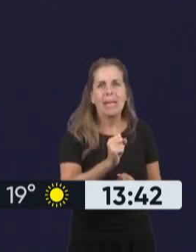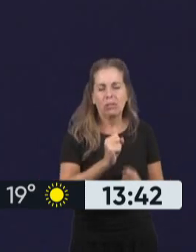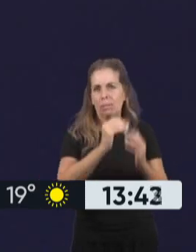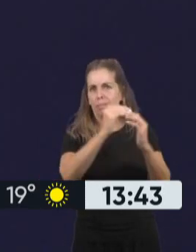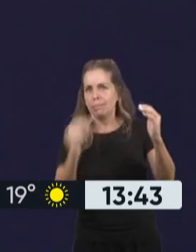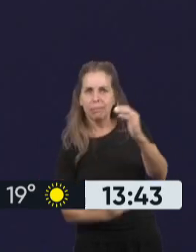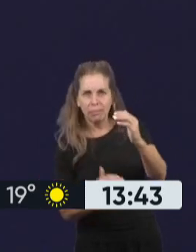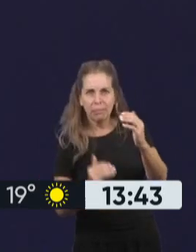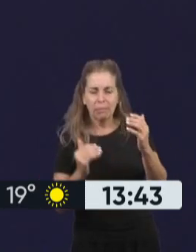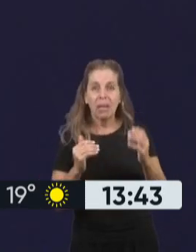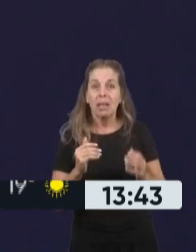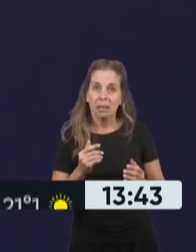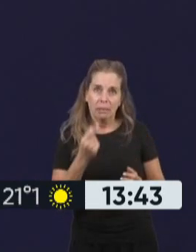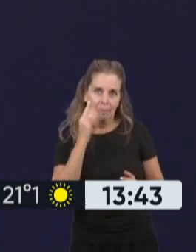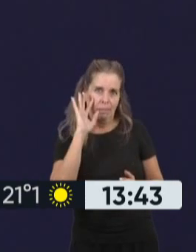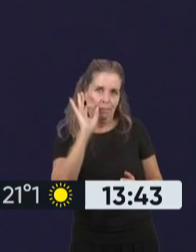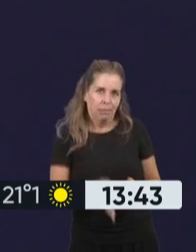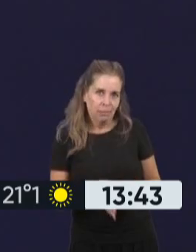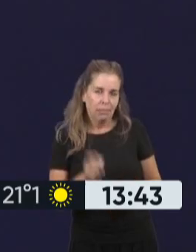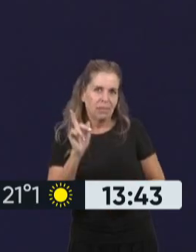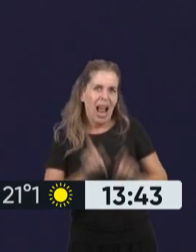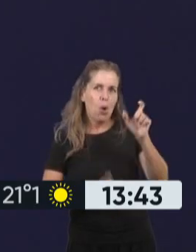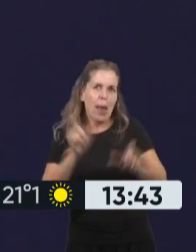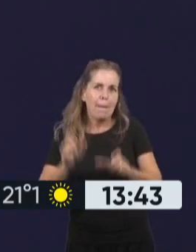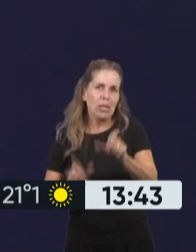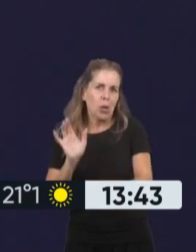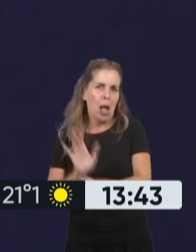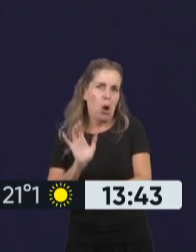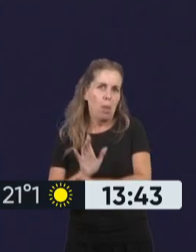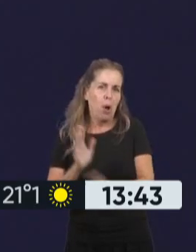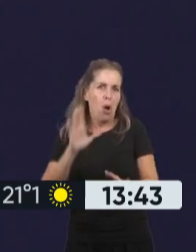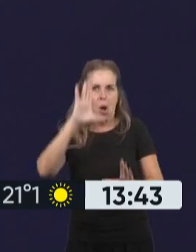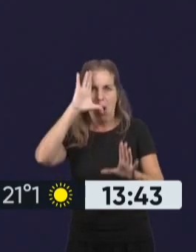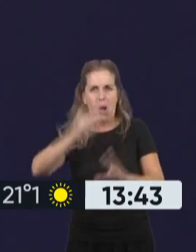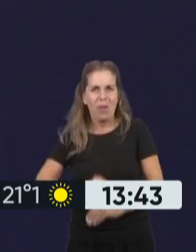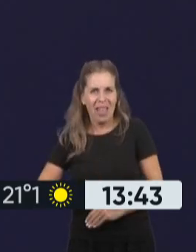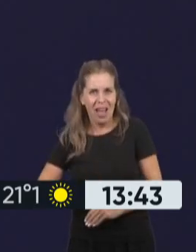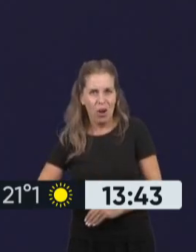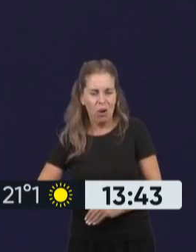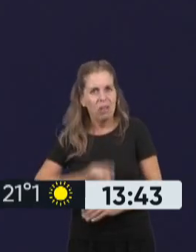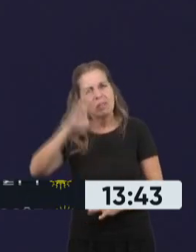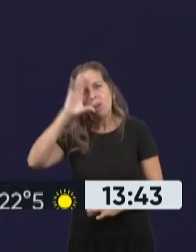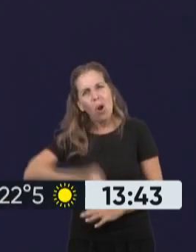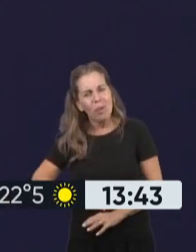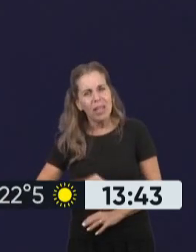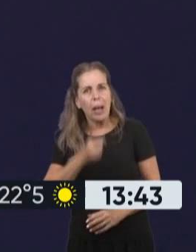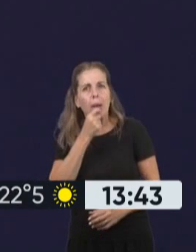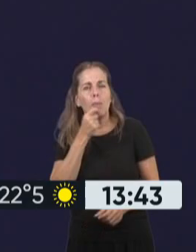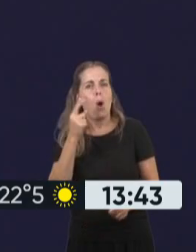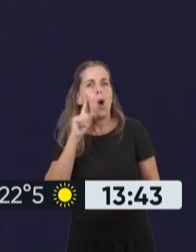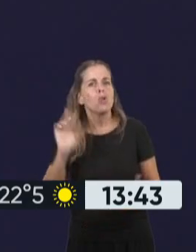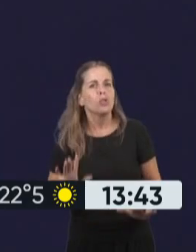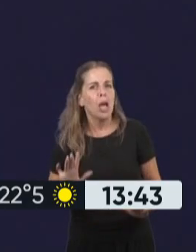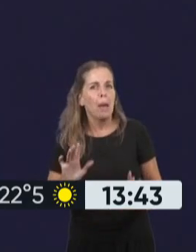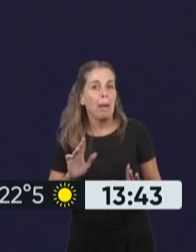se ve que algunos se olvidaron que cuando vos te endeudás,